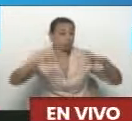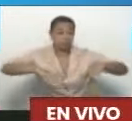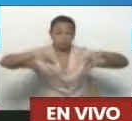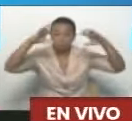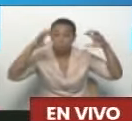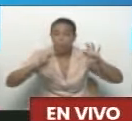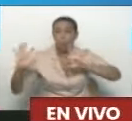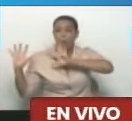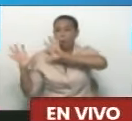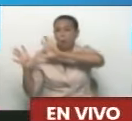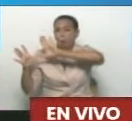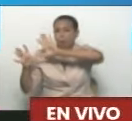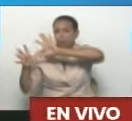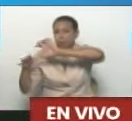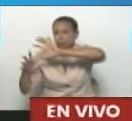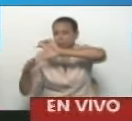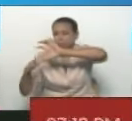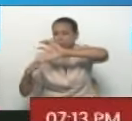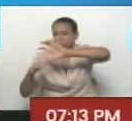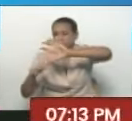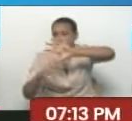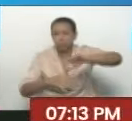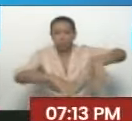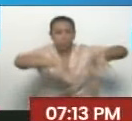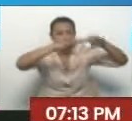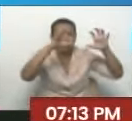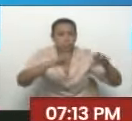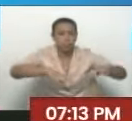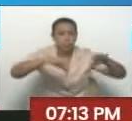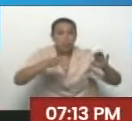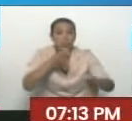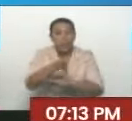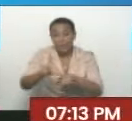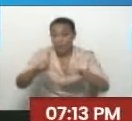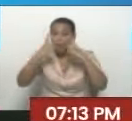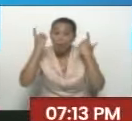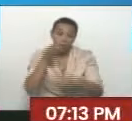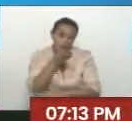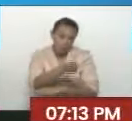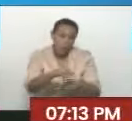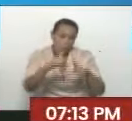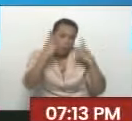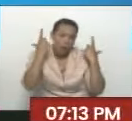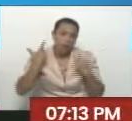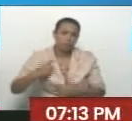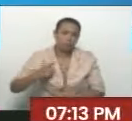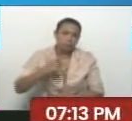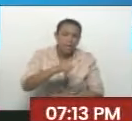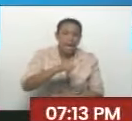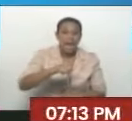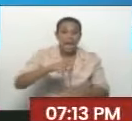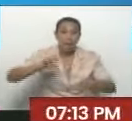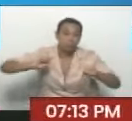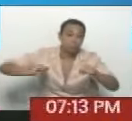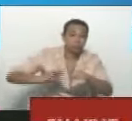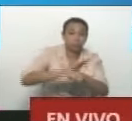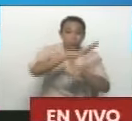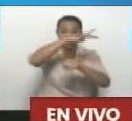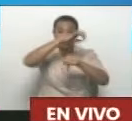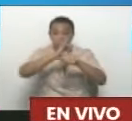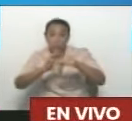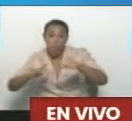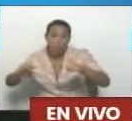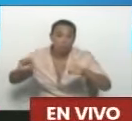Porque vino una vaguada. Y nosotros nos fuimos para La Guaira. El mar estaba